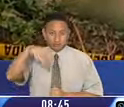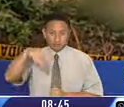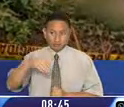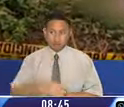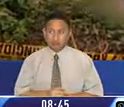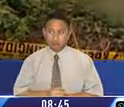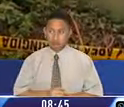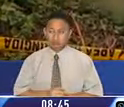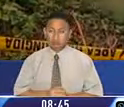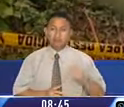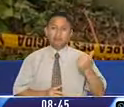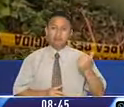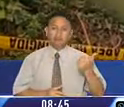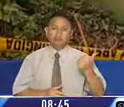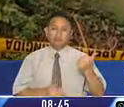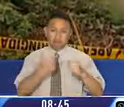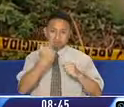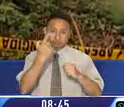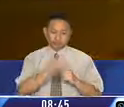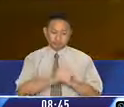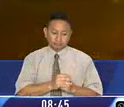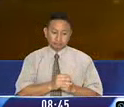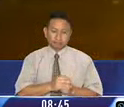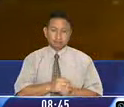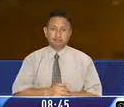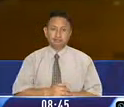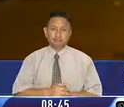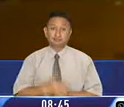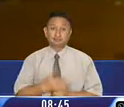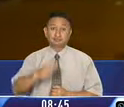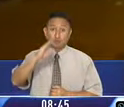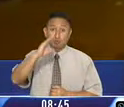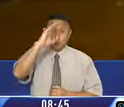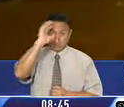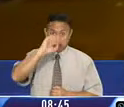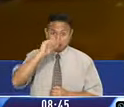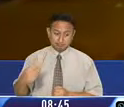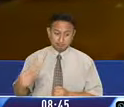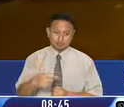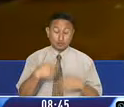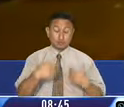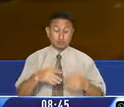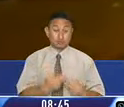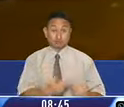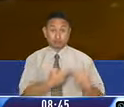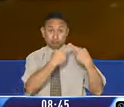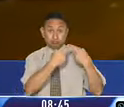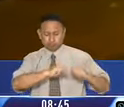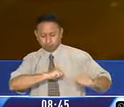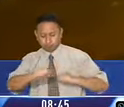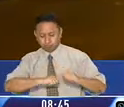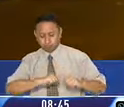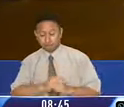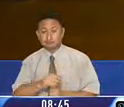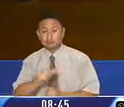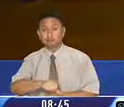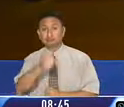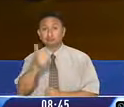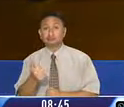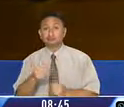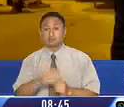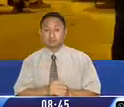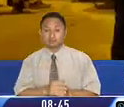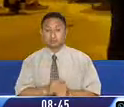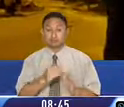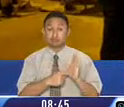una vaina percutida calibre 12. Los agentes policiales tuvieron harto trabajo. Otra muerte violenta era reportada en el centro de la ciudad,